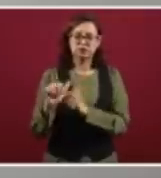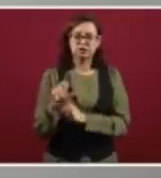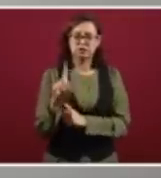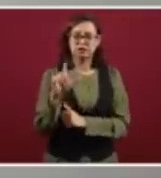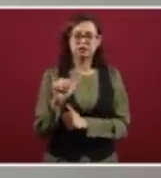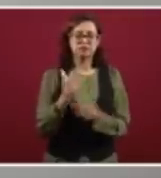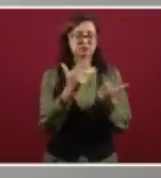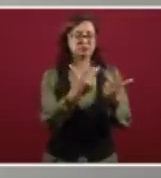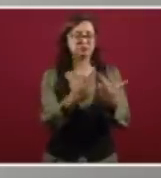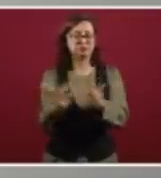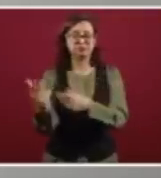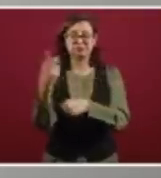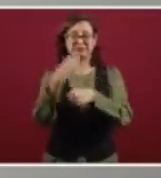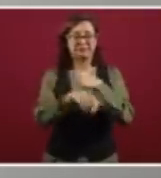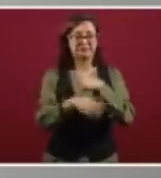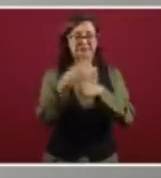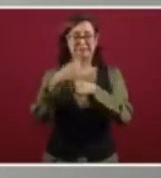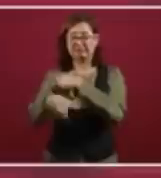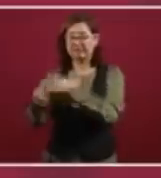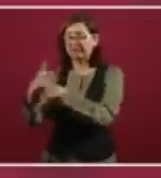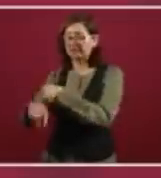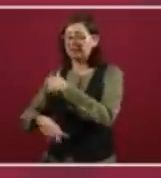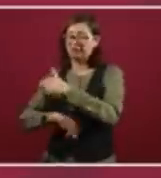porque fue un huracán